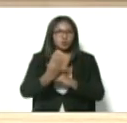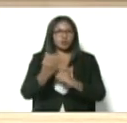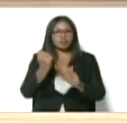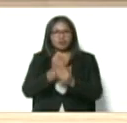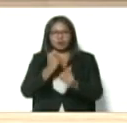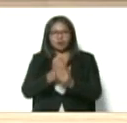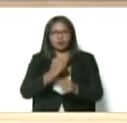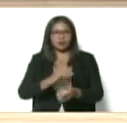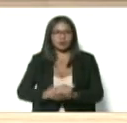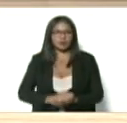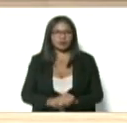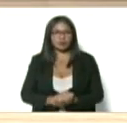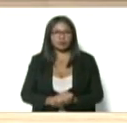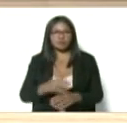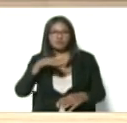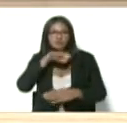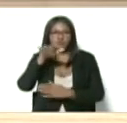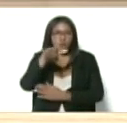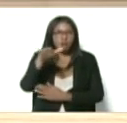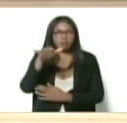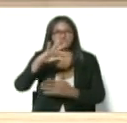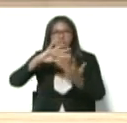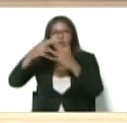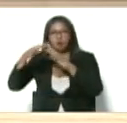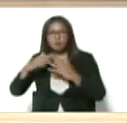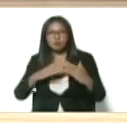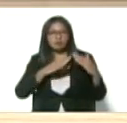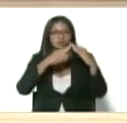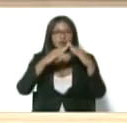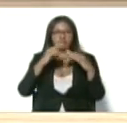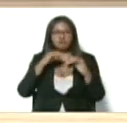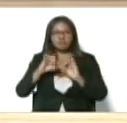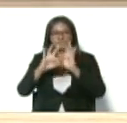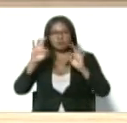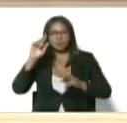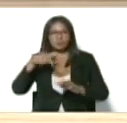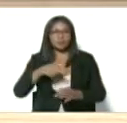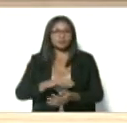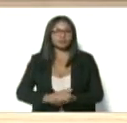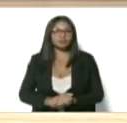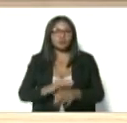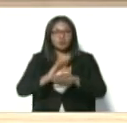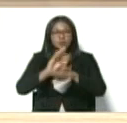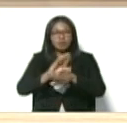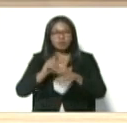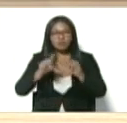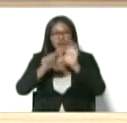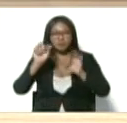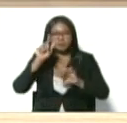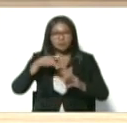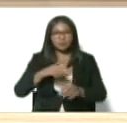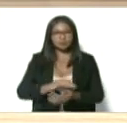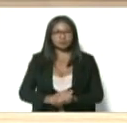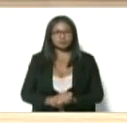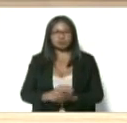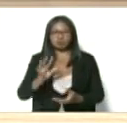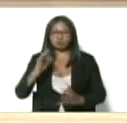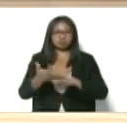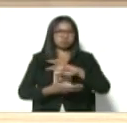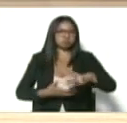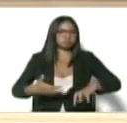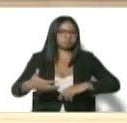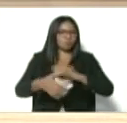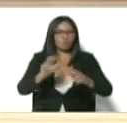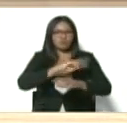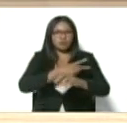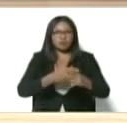de los barrios de las comunidades tiene que ver mucho con la prevención con tomarlo como un problema de la época